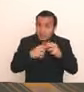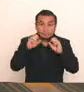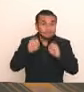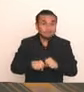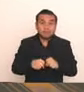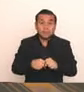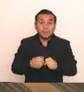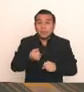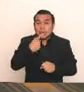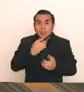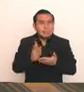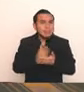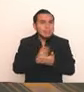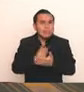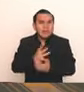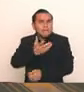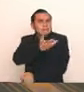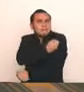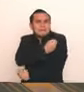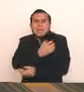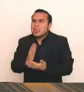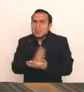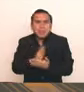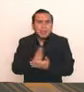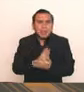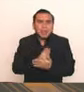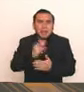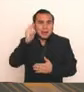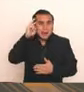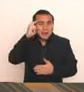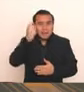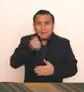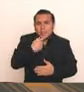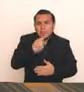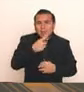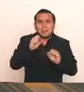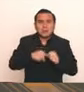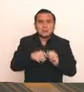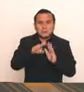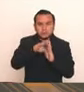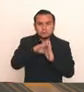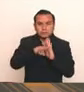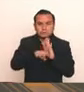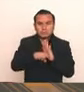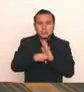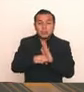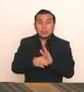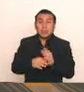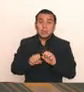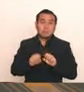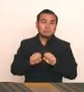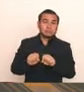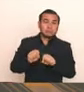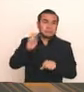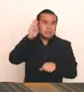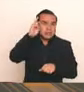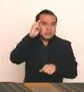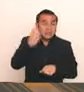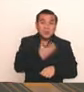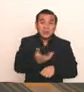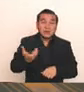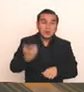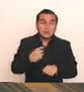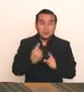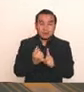no tiene que ser una vacuna como muchos piensan con un tratamiento decente que minimiza los efectos de la mortalidad sería algo que cambiaría totalmente